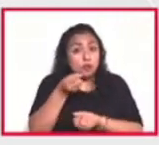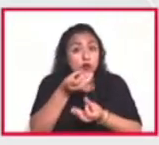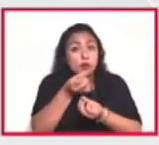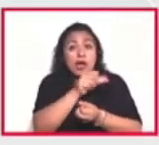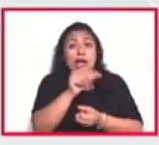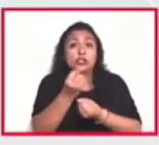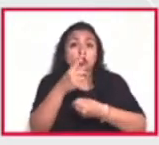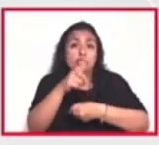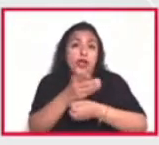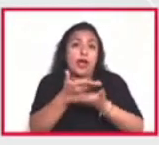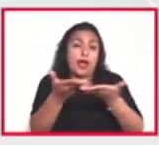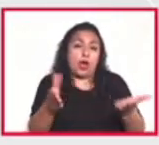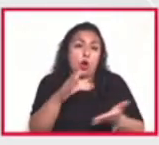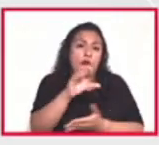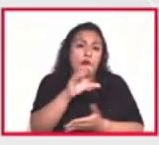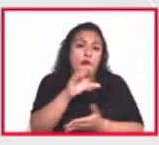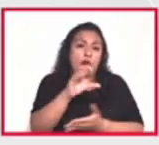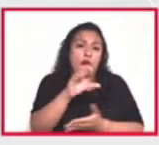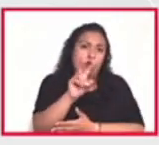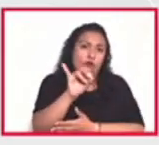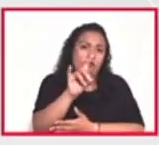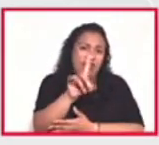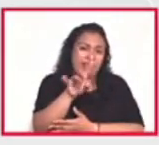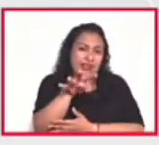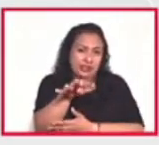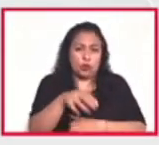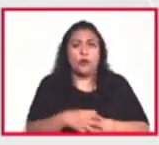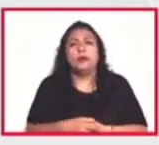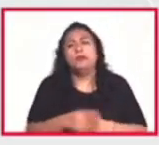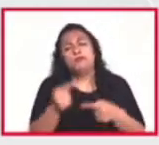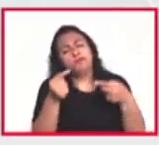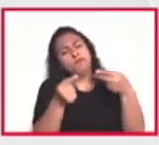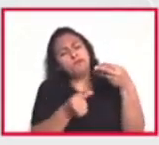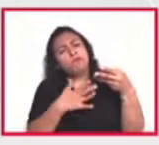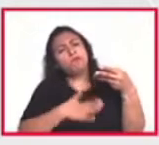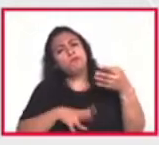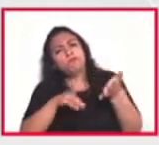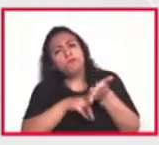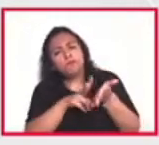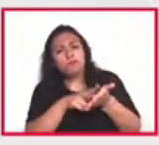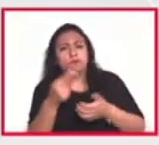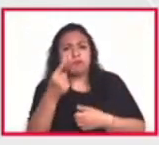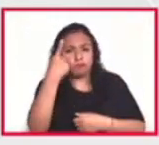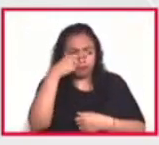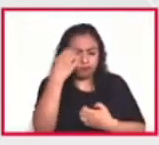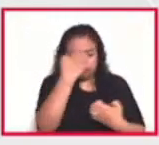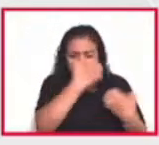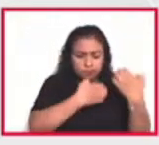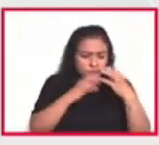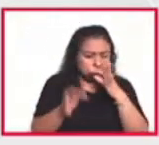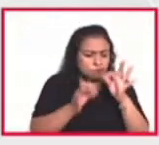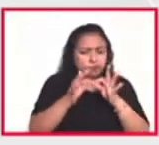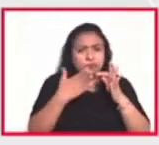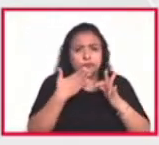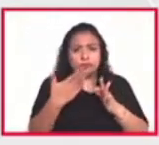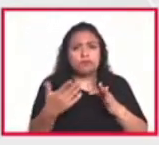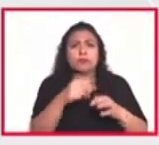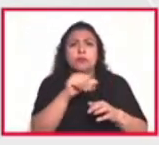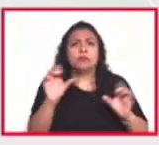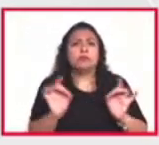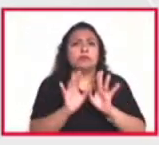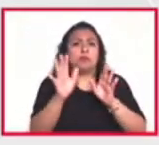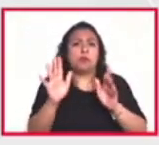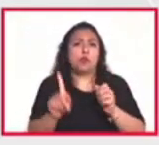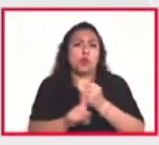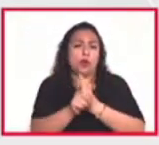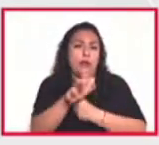el COVID-19. Todos los elementos de juicio necesarios para una evaluación correcta de la situación.